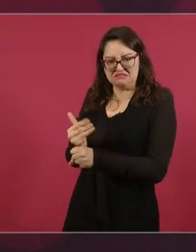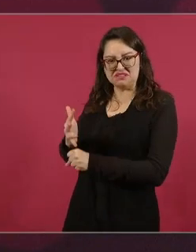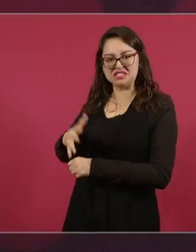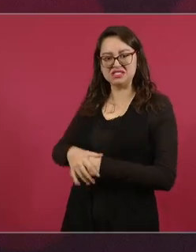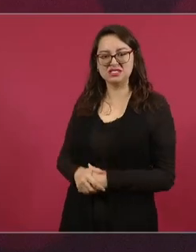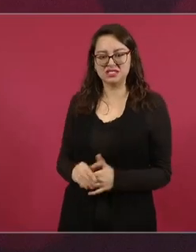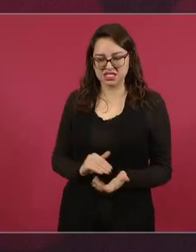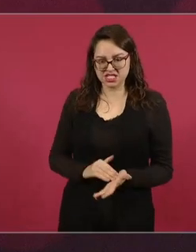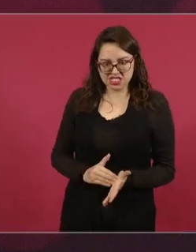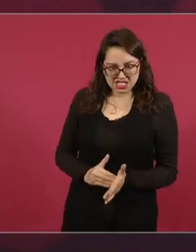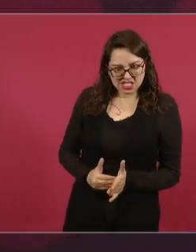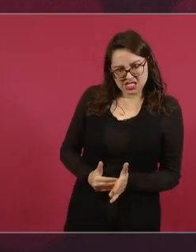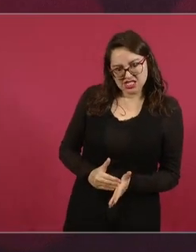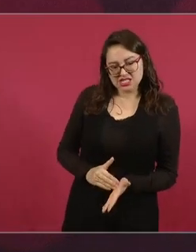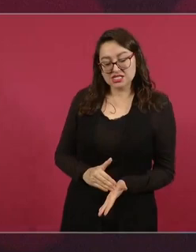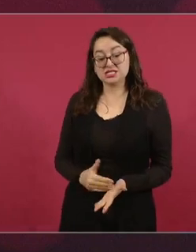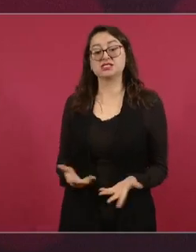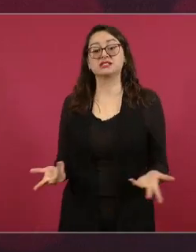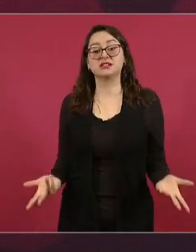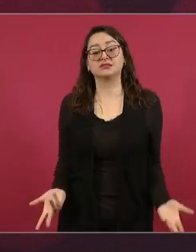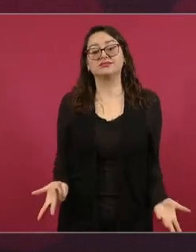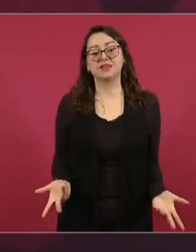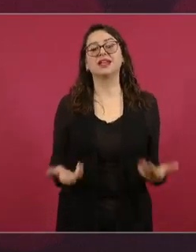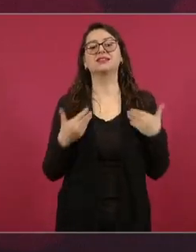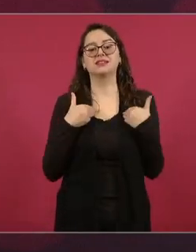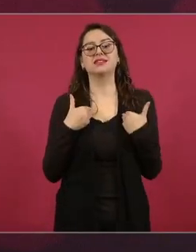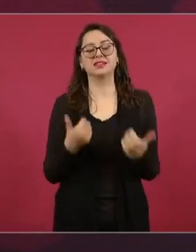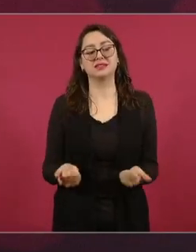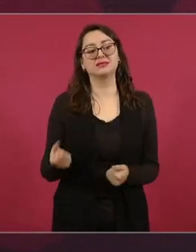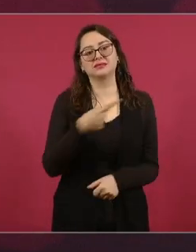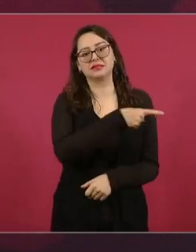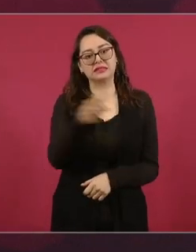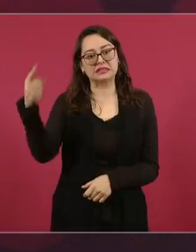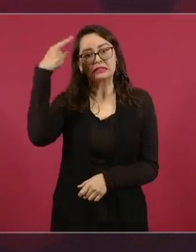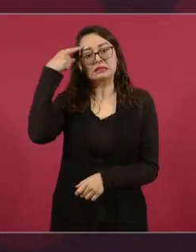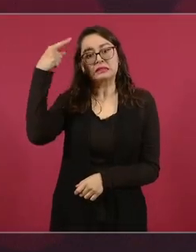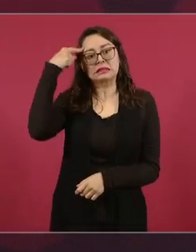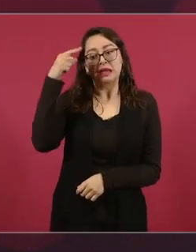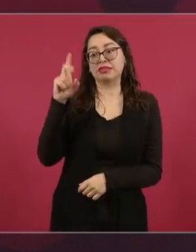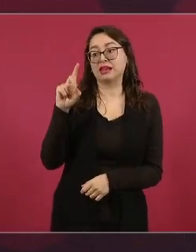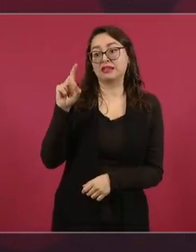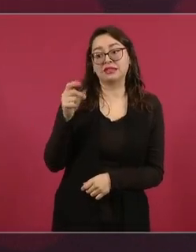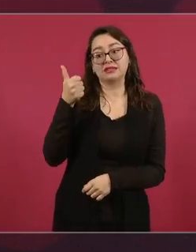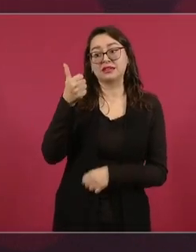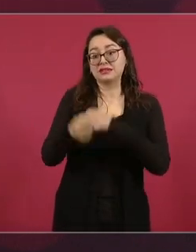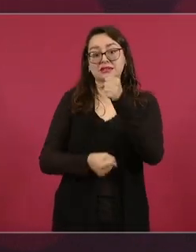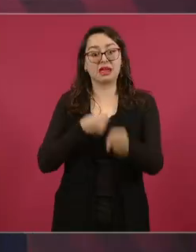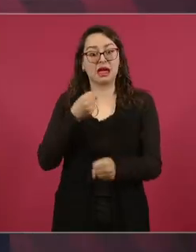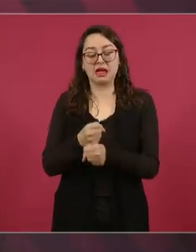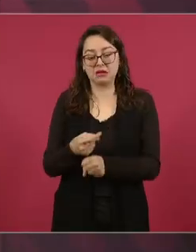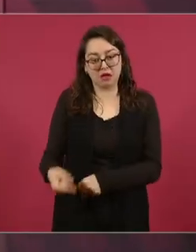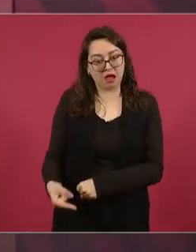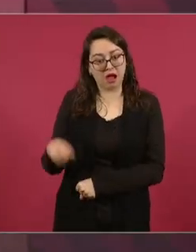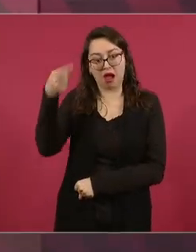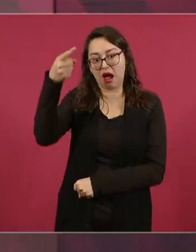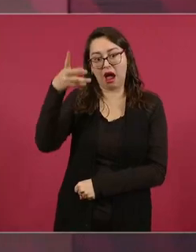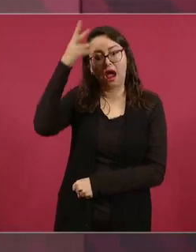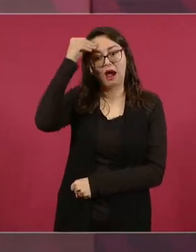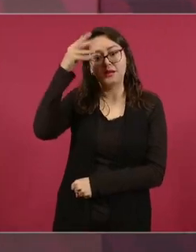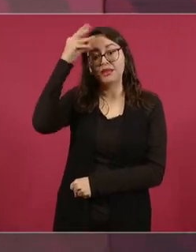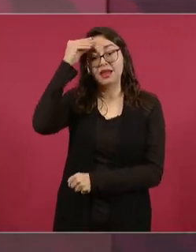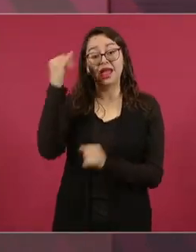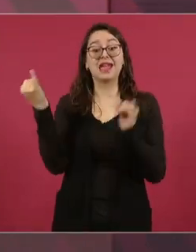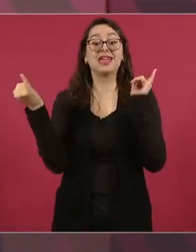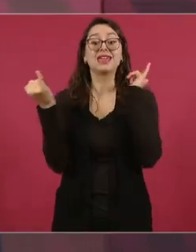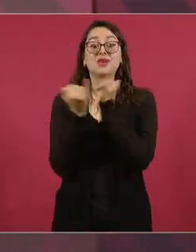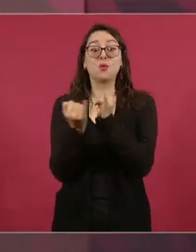siempre lo comparo con el porfiriato, que sólo fueron 34 años, pero ¿cómo